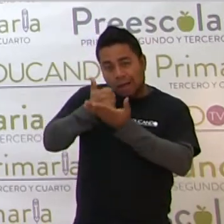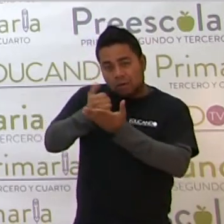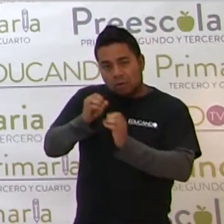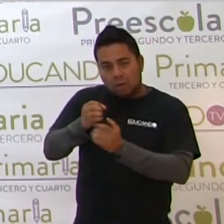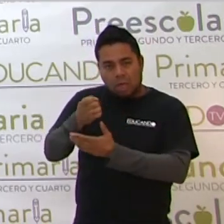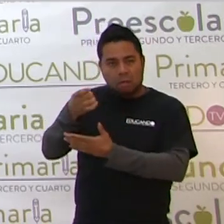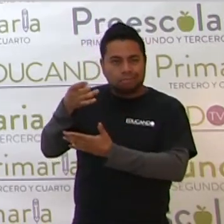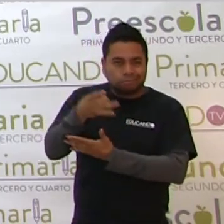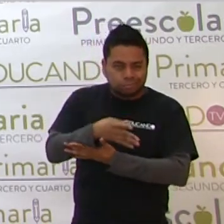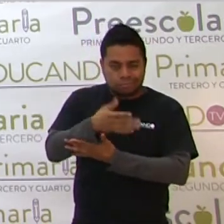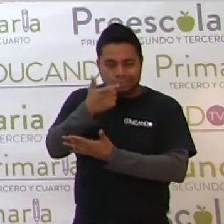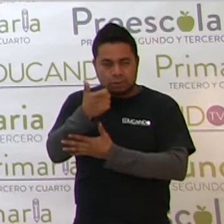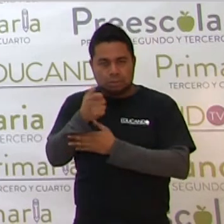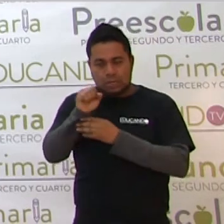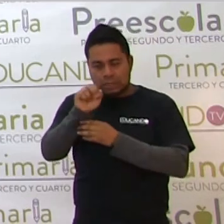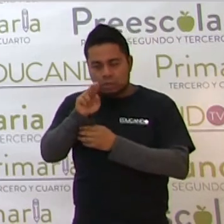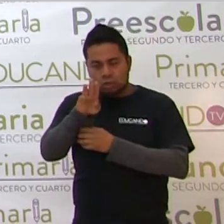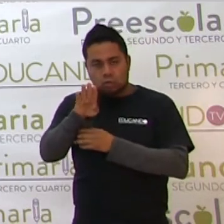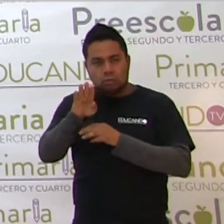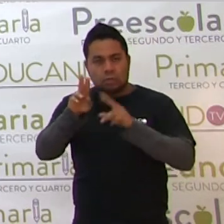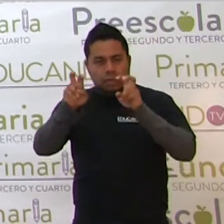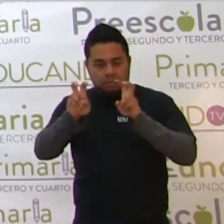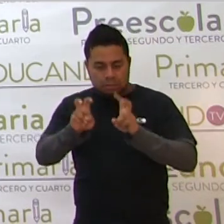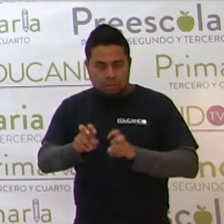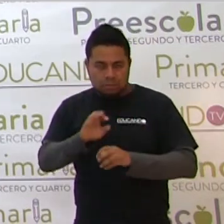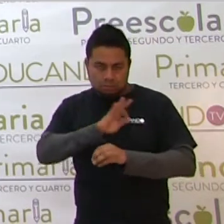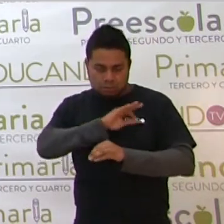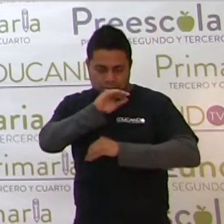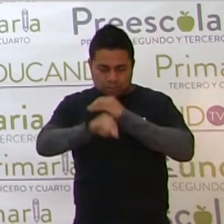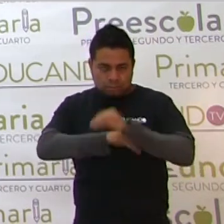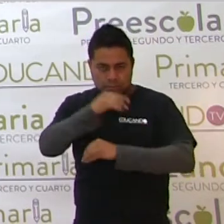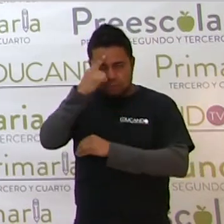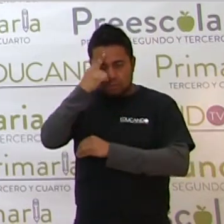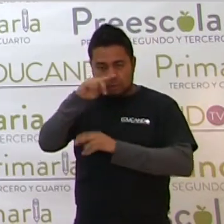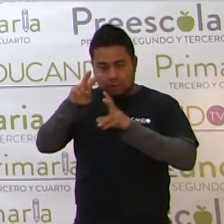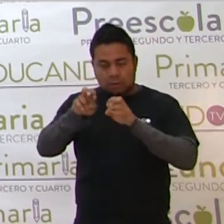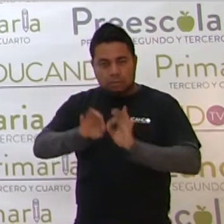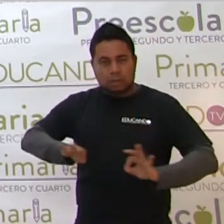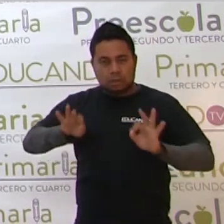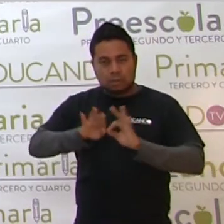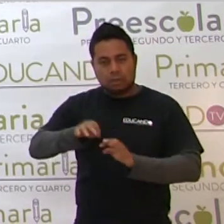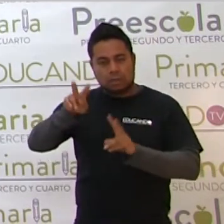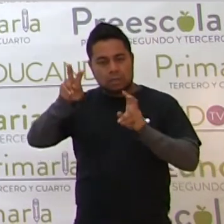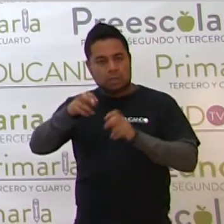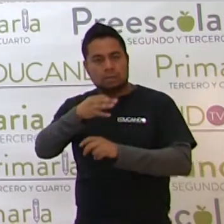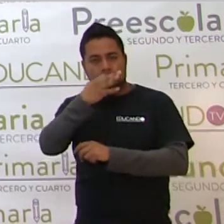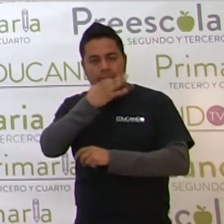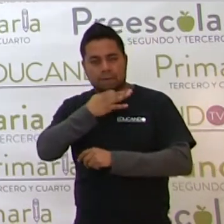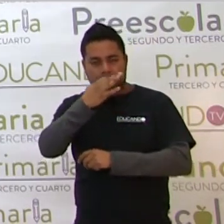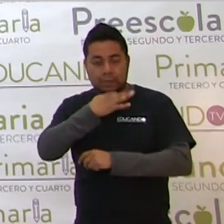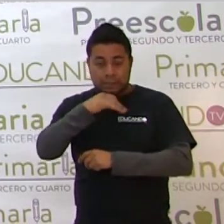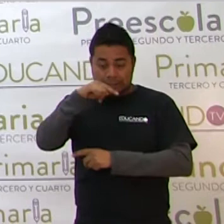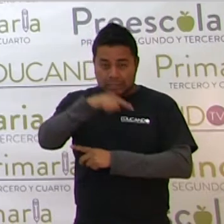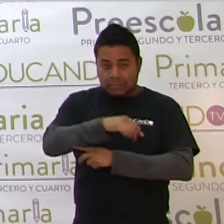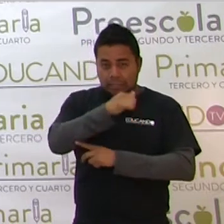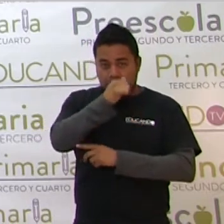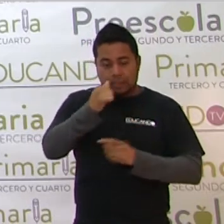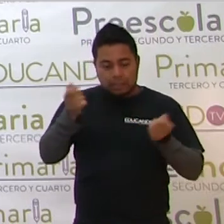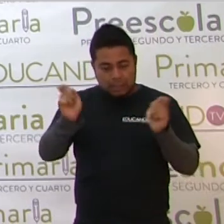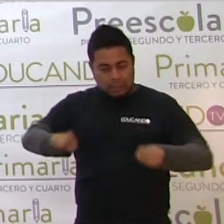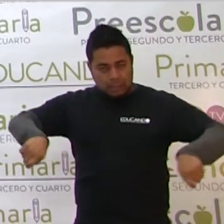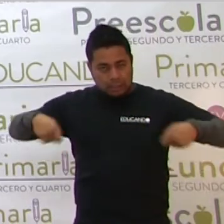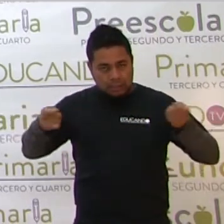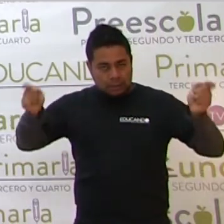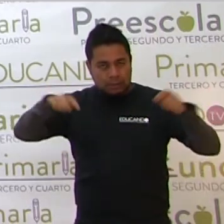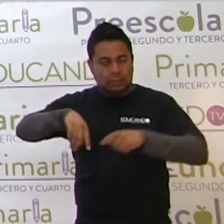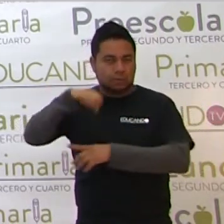ir abordando de acuerdo al tema principal sobre la fiesta de la Guelaguetza en Oaxaca. Bien, vas desarrollando